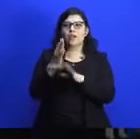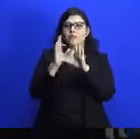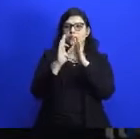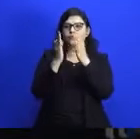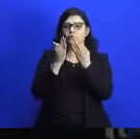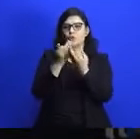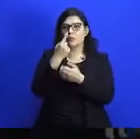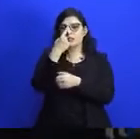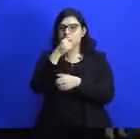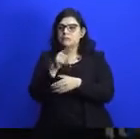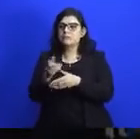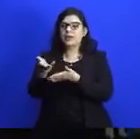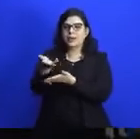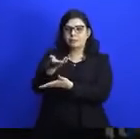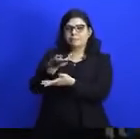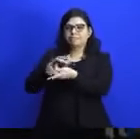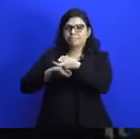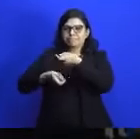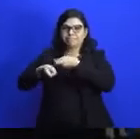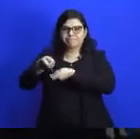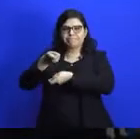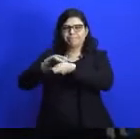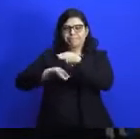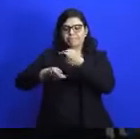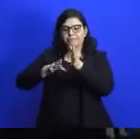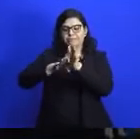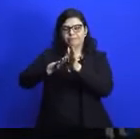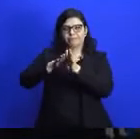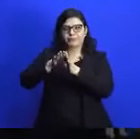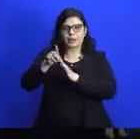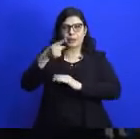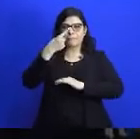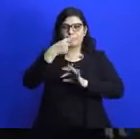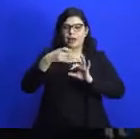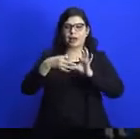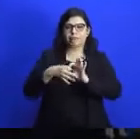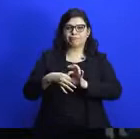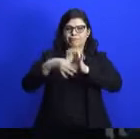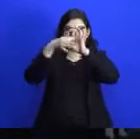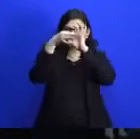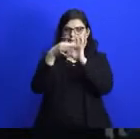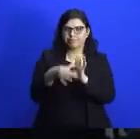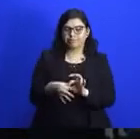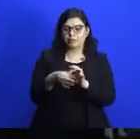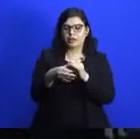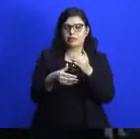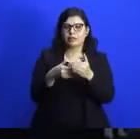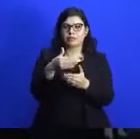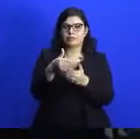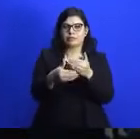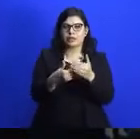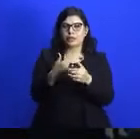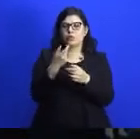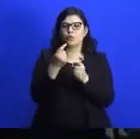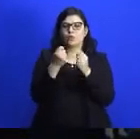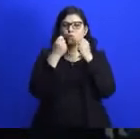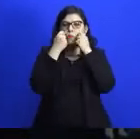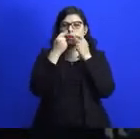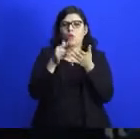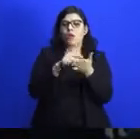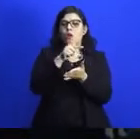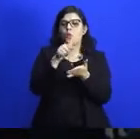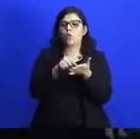crecimiento, fortaleciendo nuestra relación y el desarrollo con todas las economías locales donde